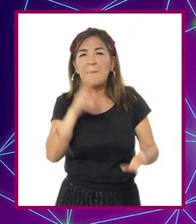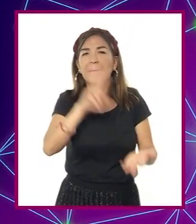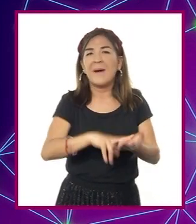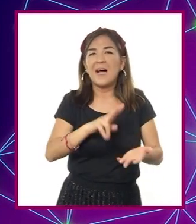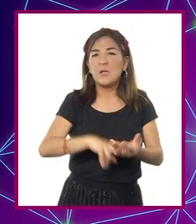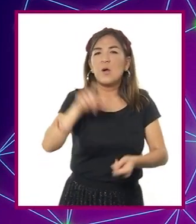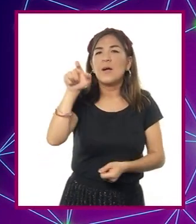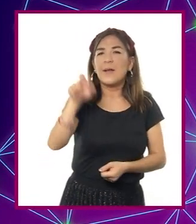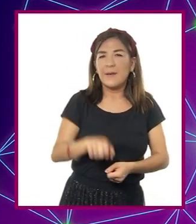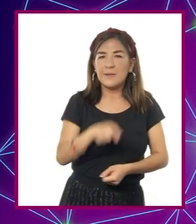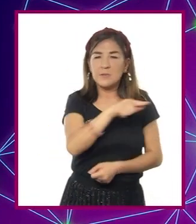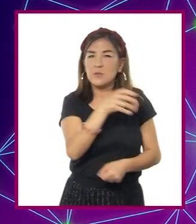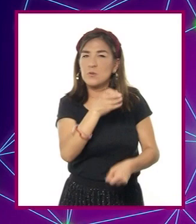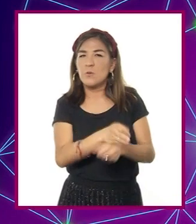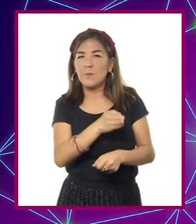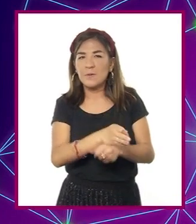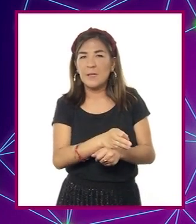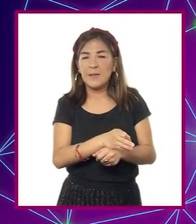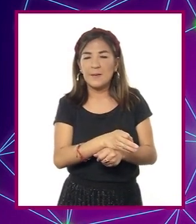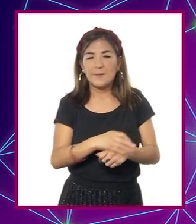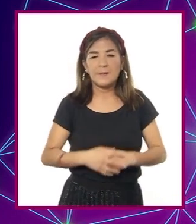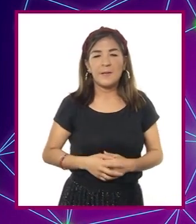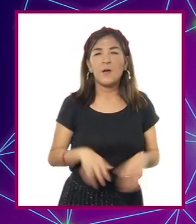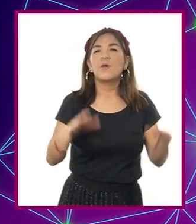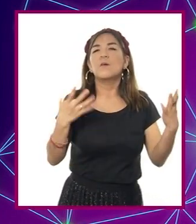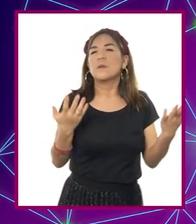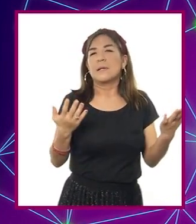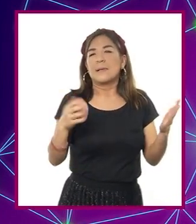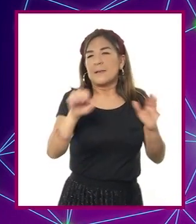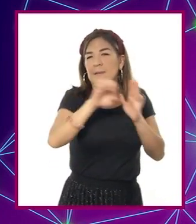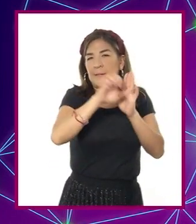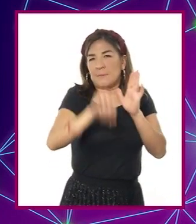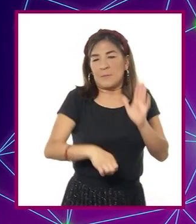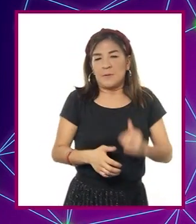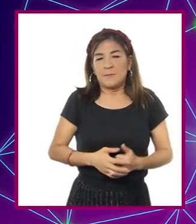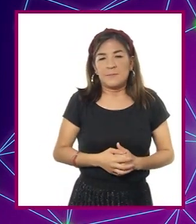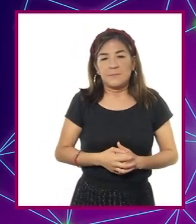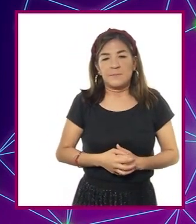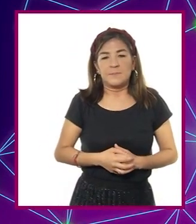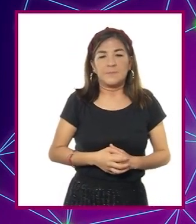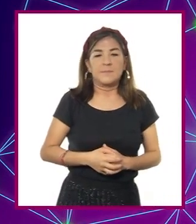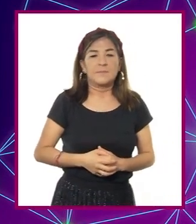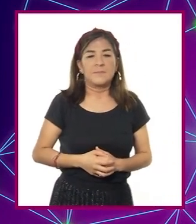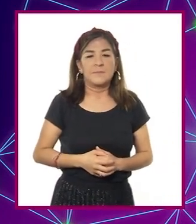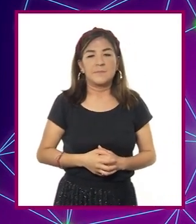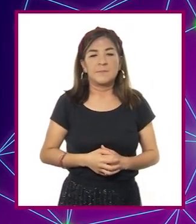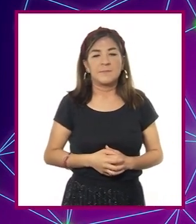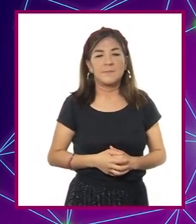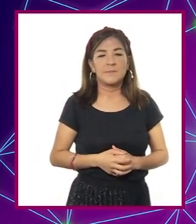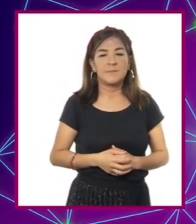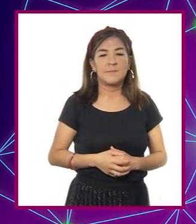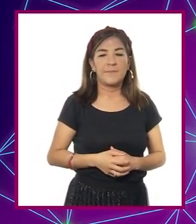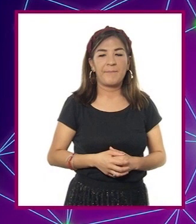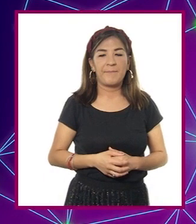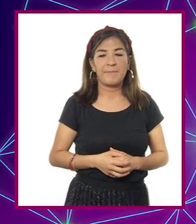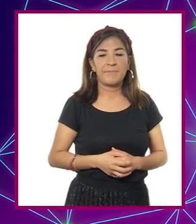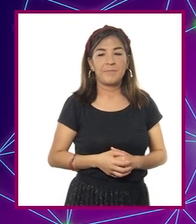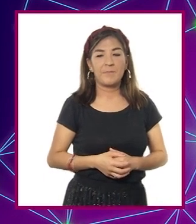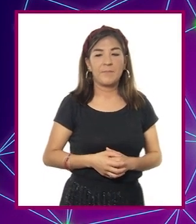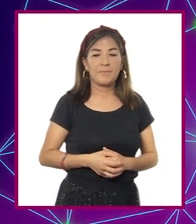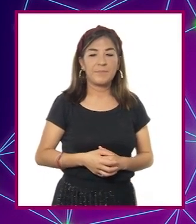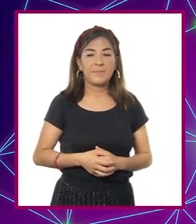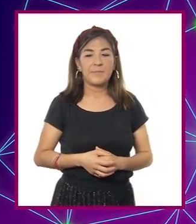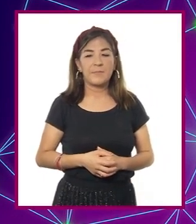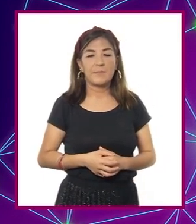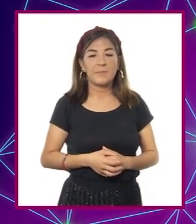situación? Una manera es tener en cuenta que la constante de proporcionalidad inversa